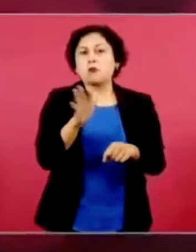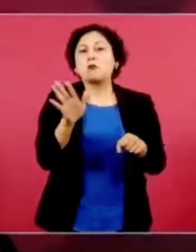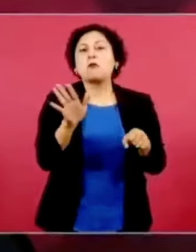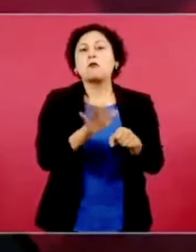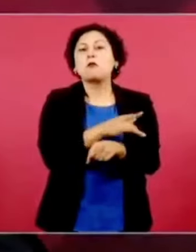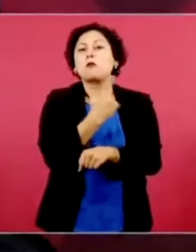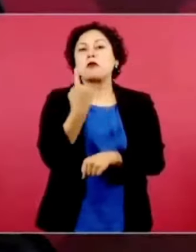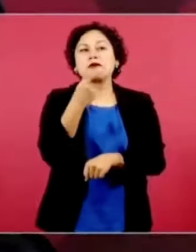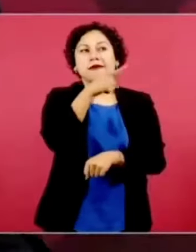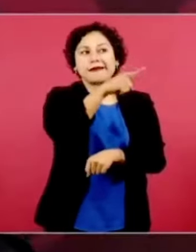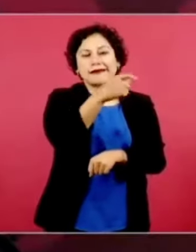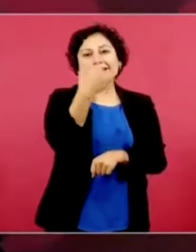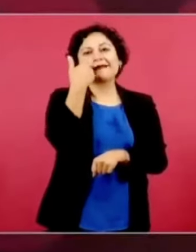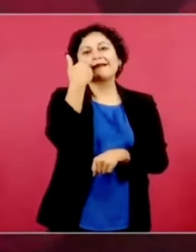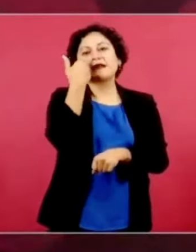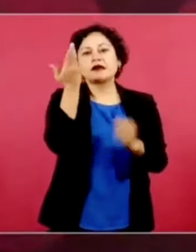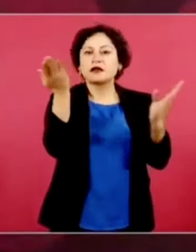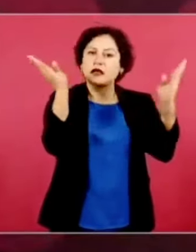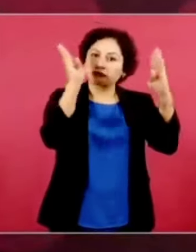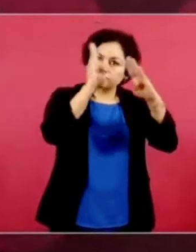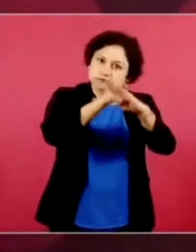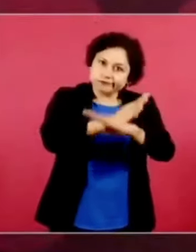restablecer la relación,